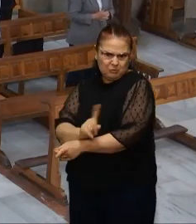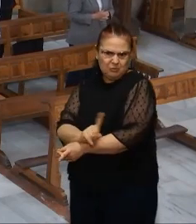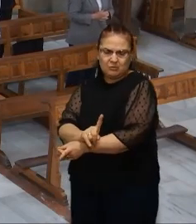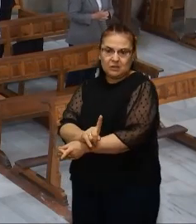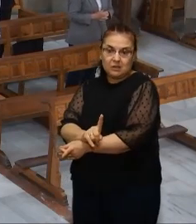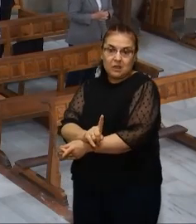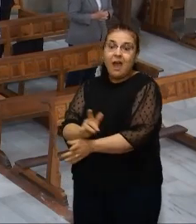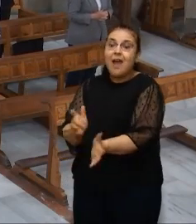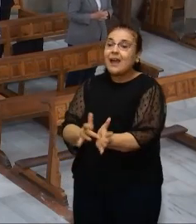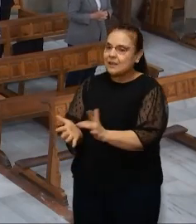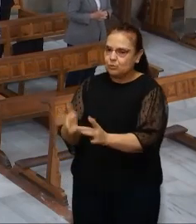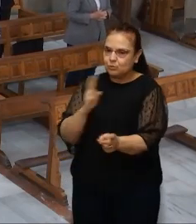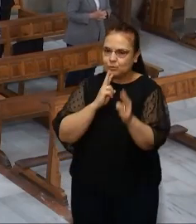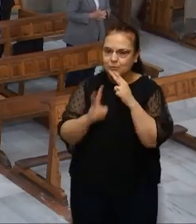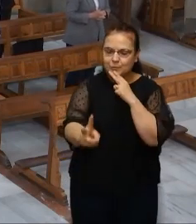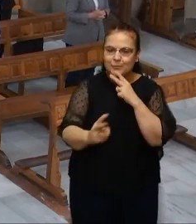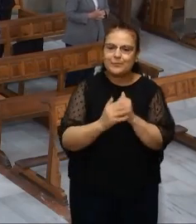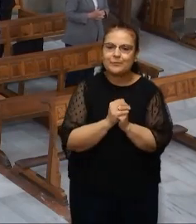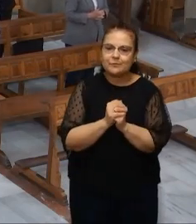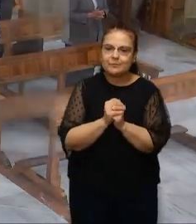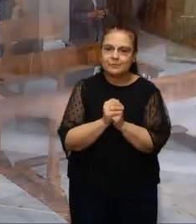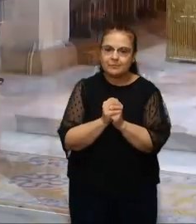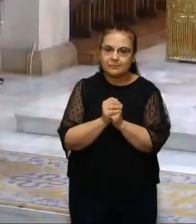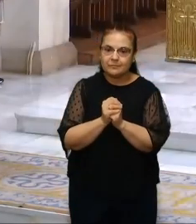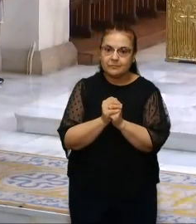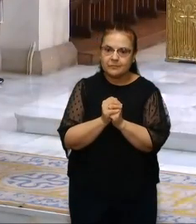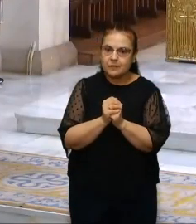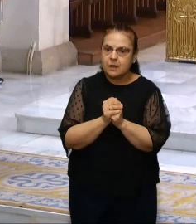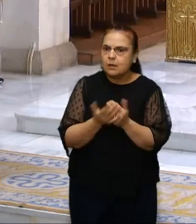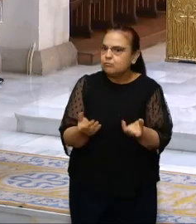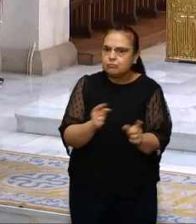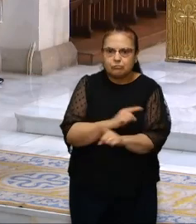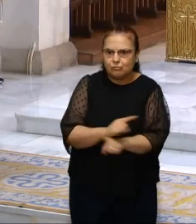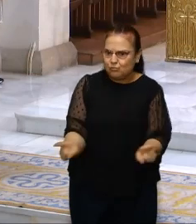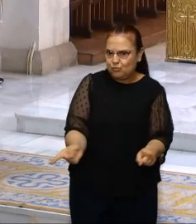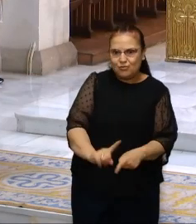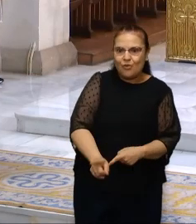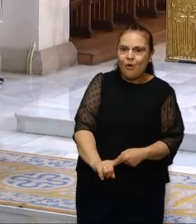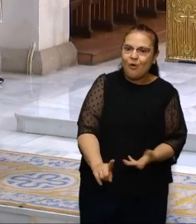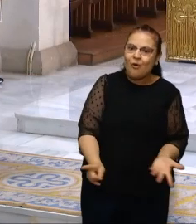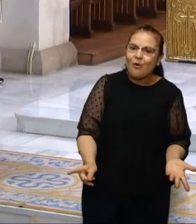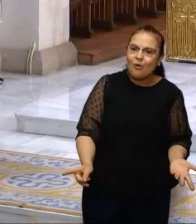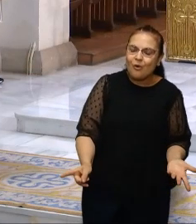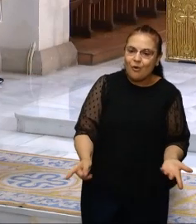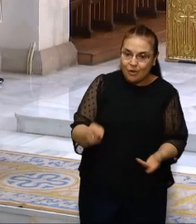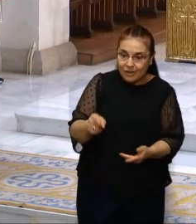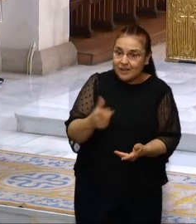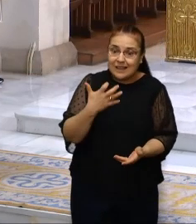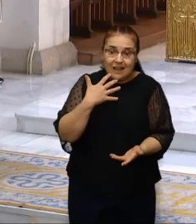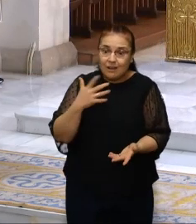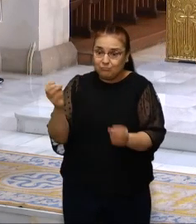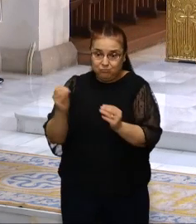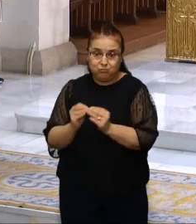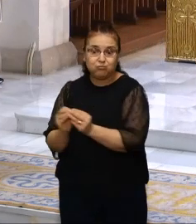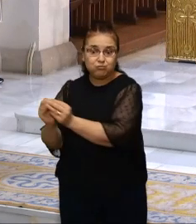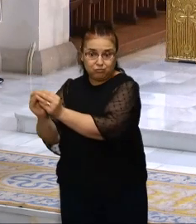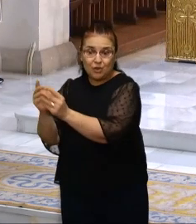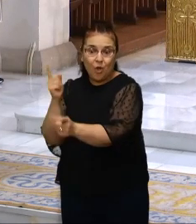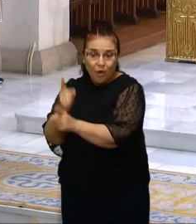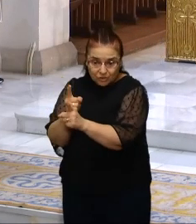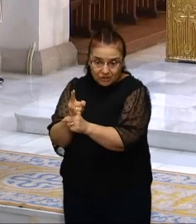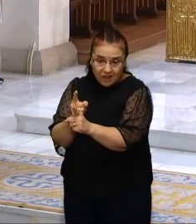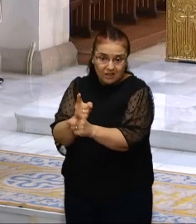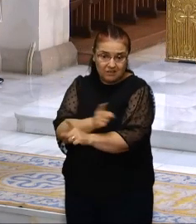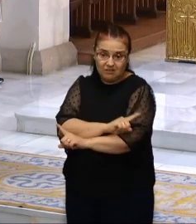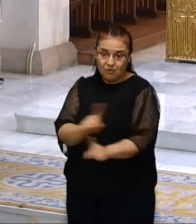Jesús le respondió: «No se lo impidáis. El que no está contra